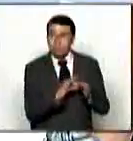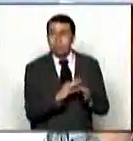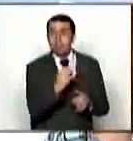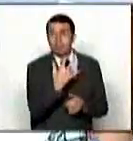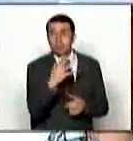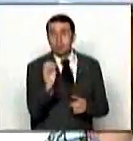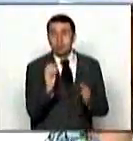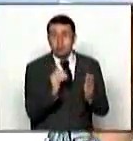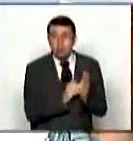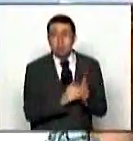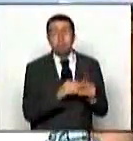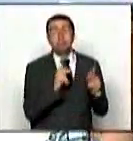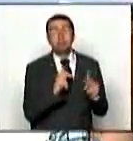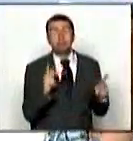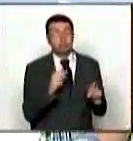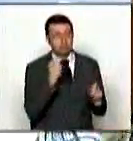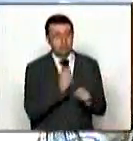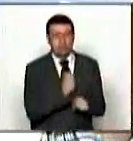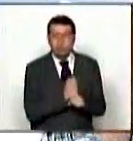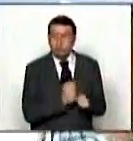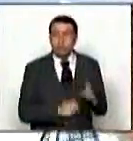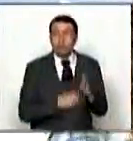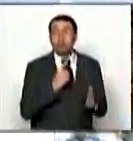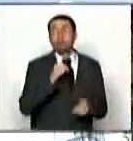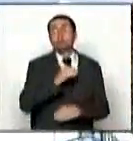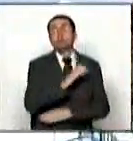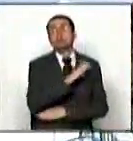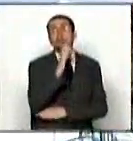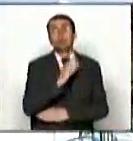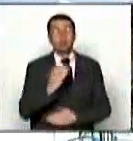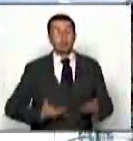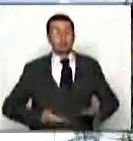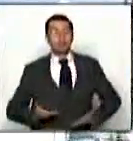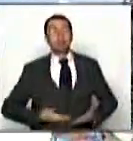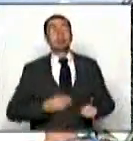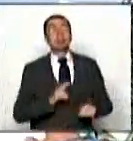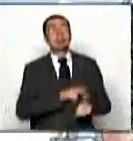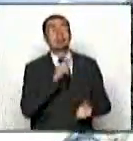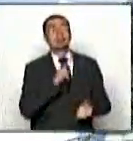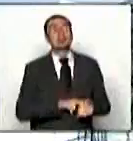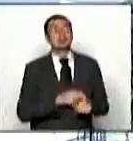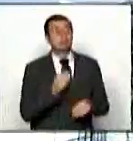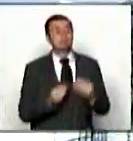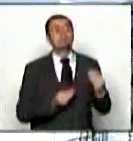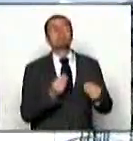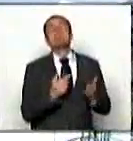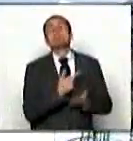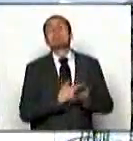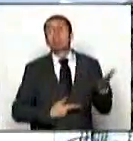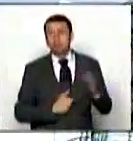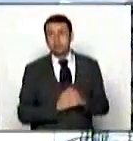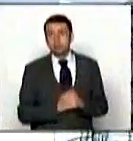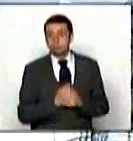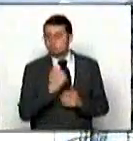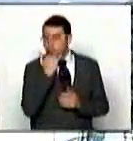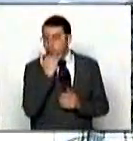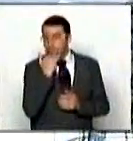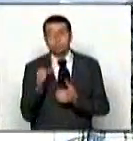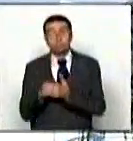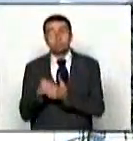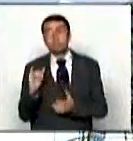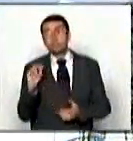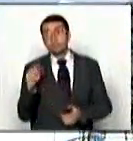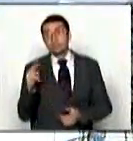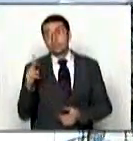empleo directo en Colombia en las tiendas naturistas. Vamos a ver qué pasa entonces con el INVIMA y con nuestras